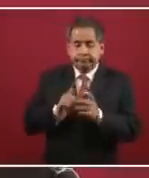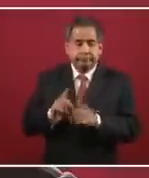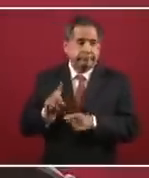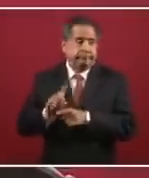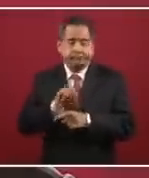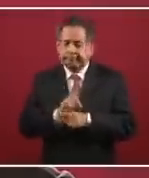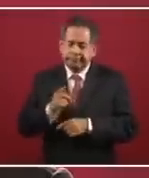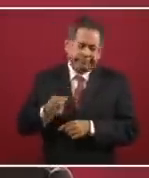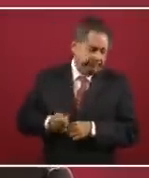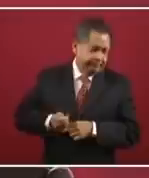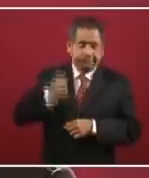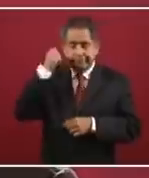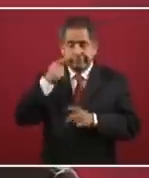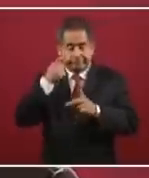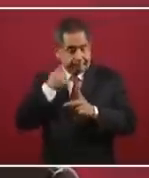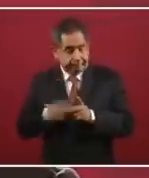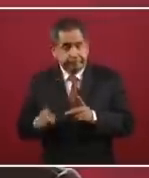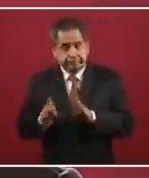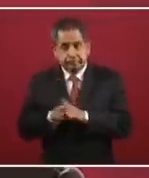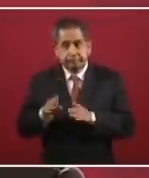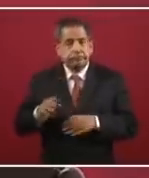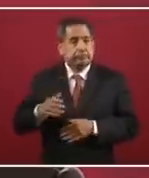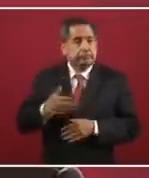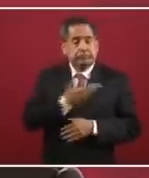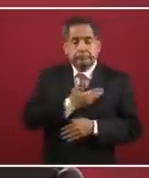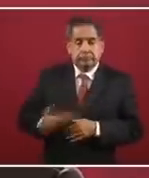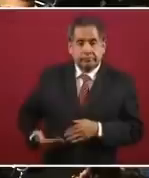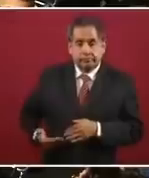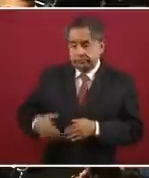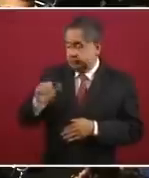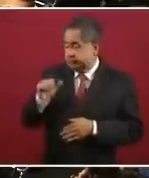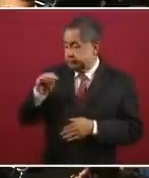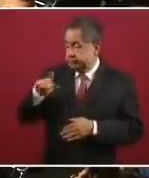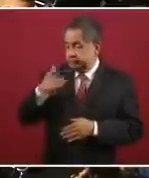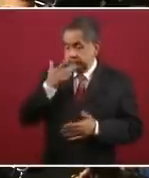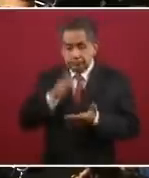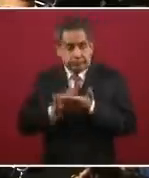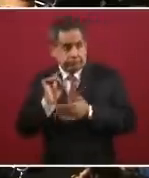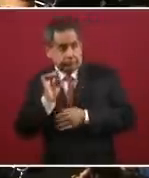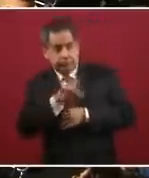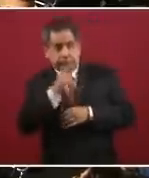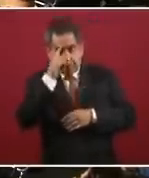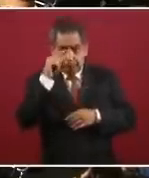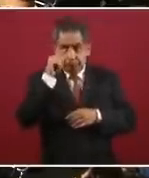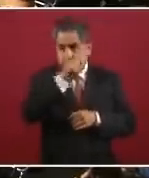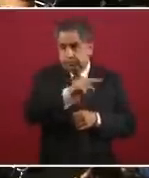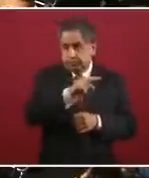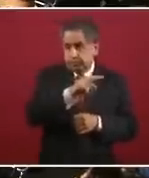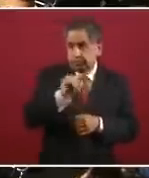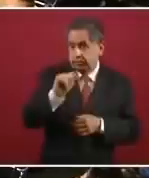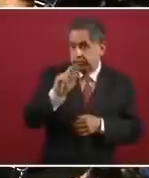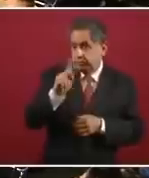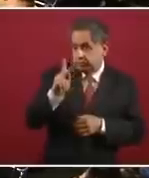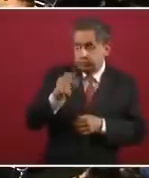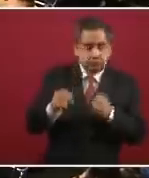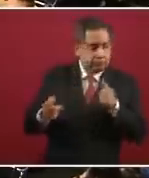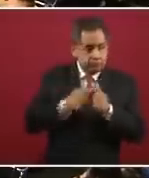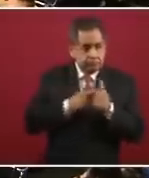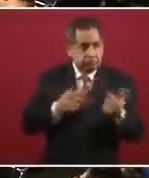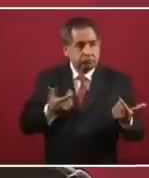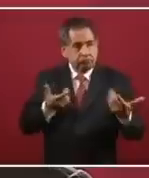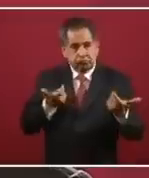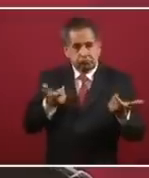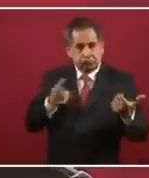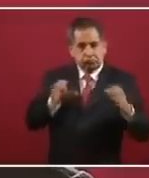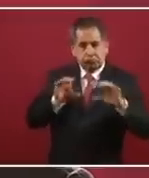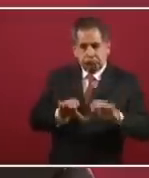la primera comunicación que envió el presidente López Obrador al presidente Trump, diciéndole por qué no invertimos